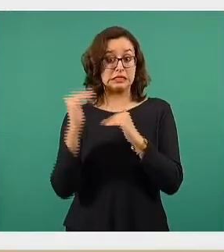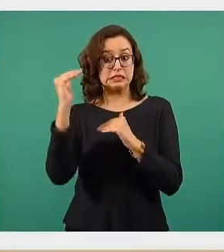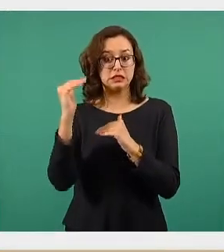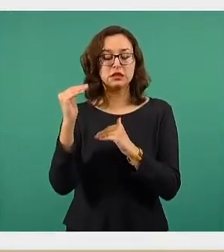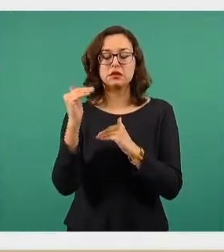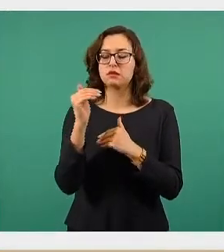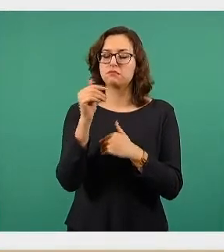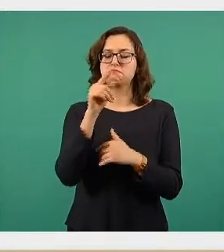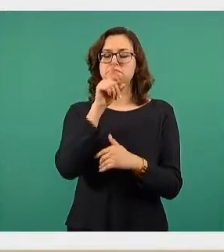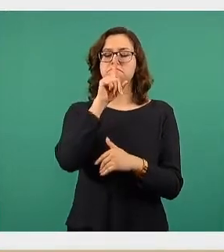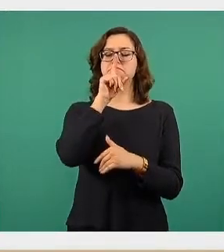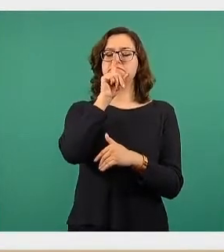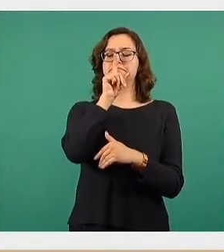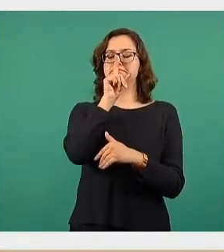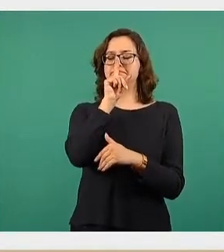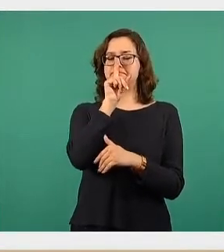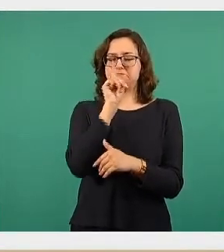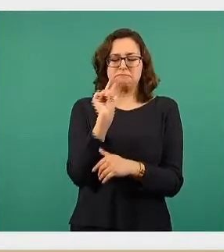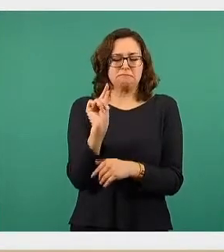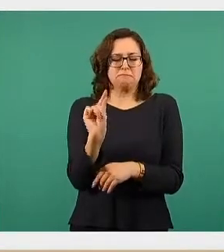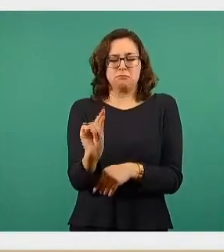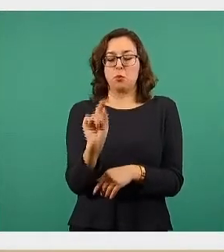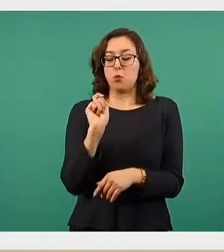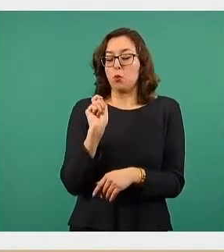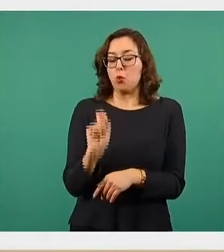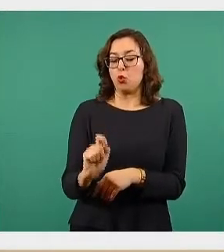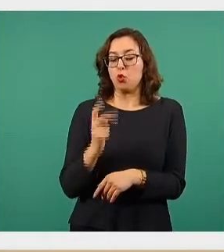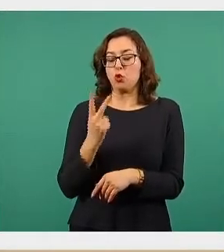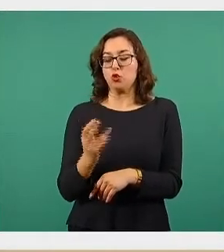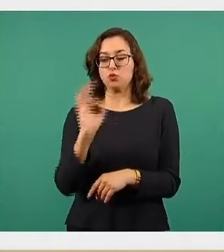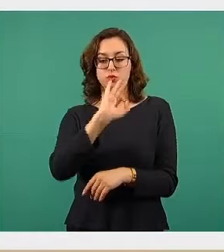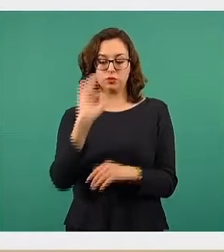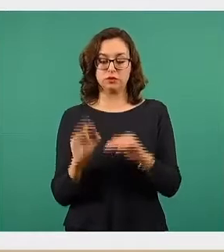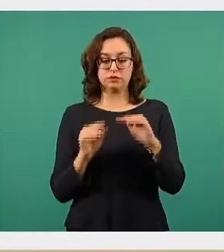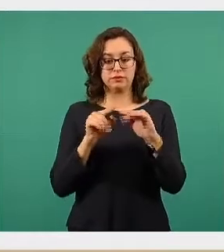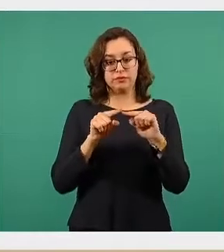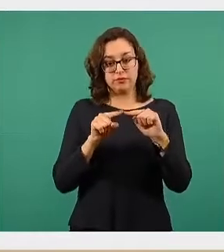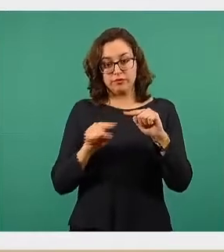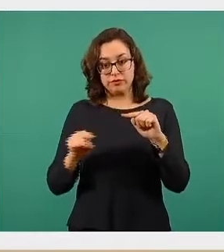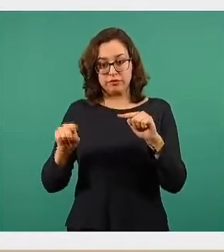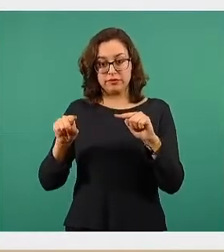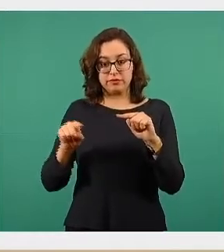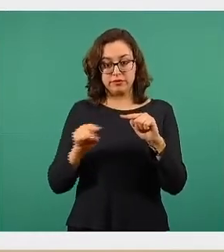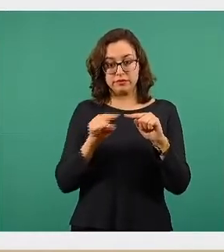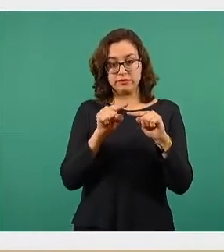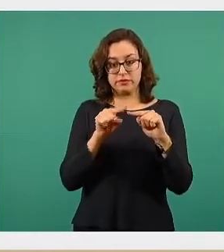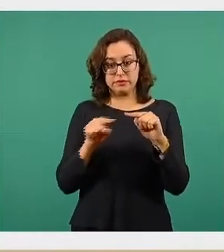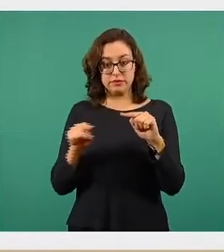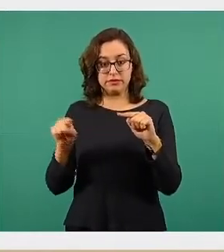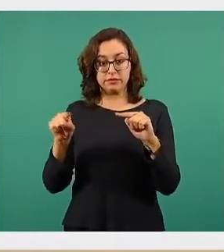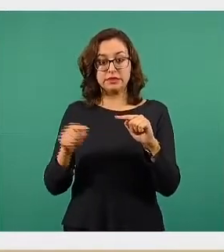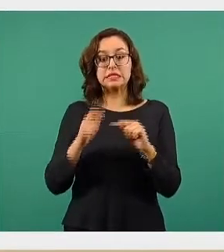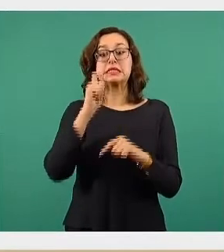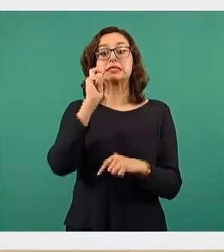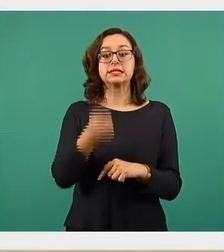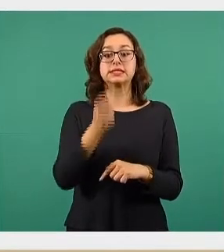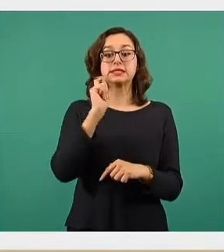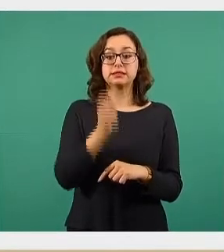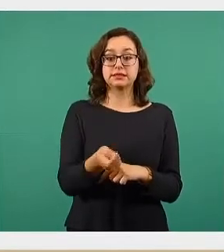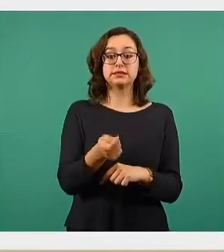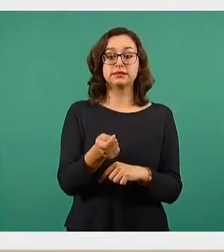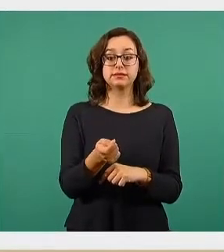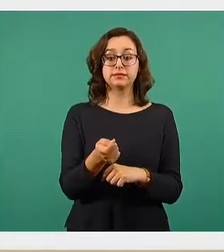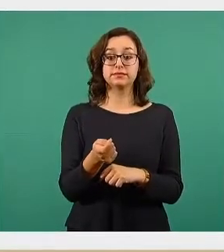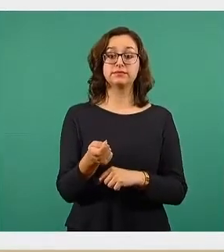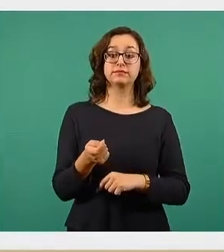incremento sustancial en este momento, es una meseta, y de esto de lo que nos puede hablar es